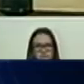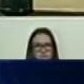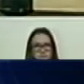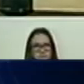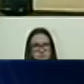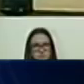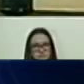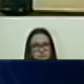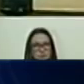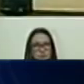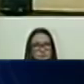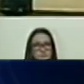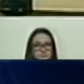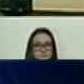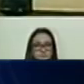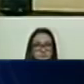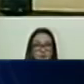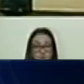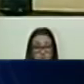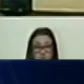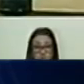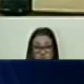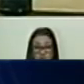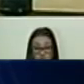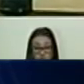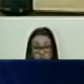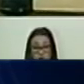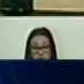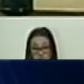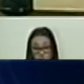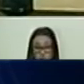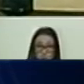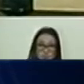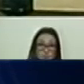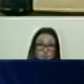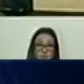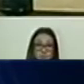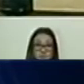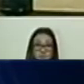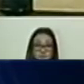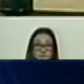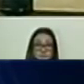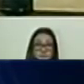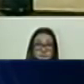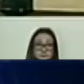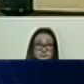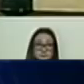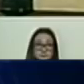Ahora, el trabajador tiene un ingreso, ¿verdad?